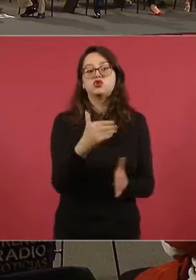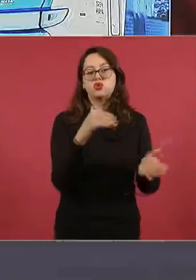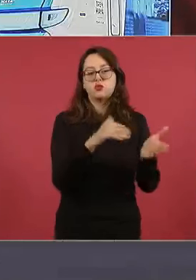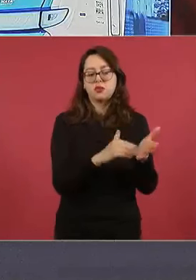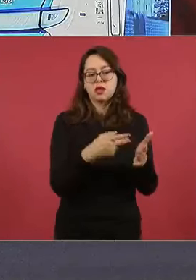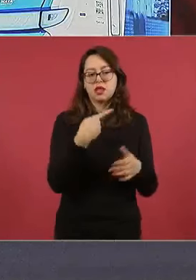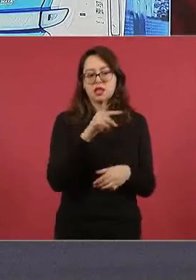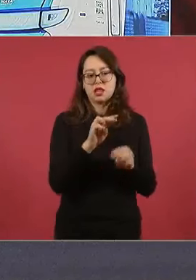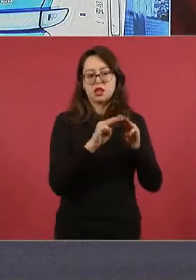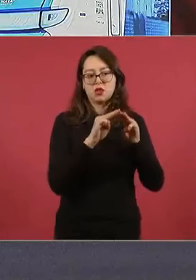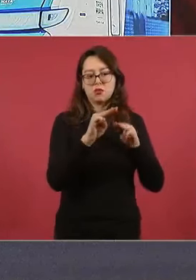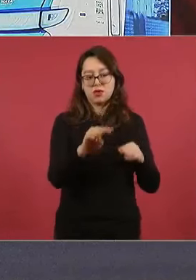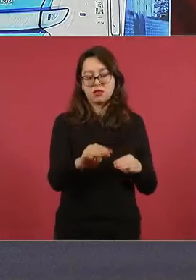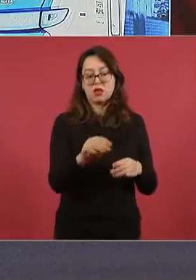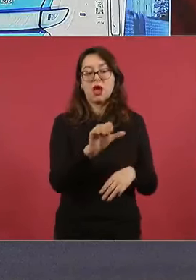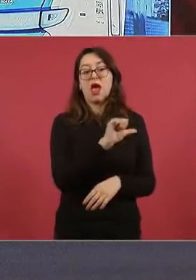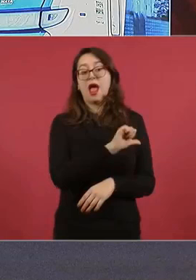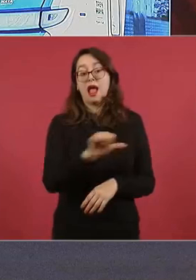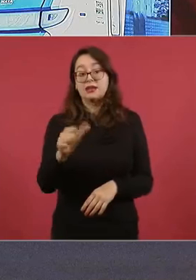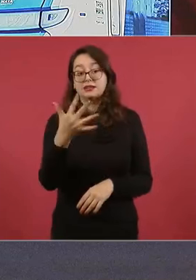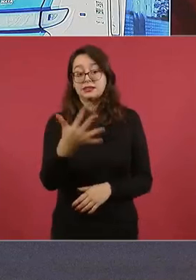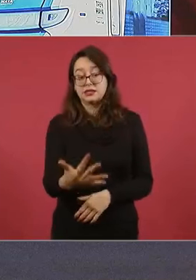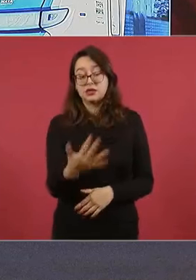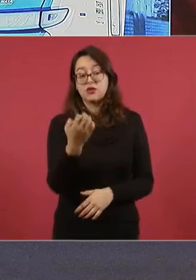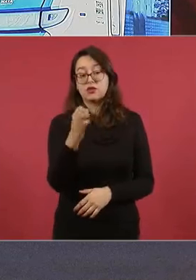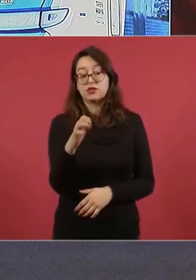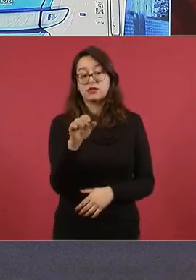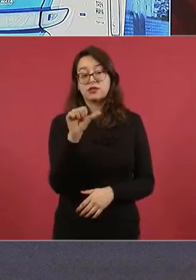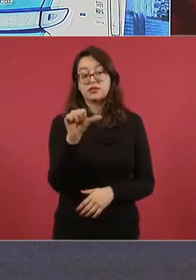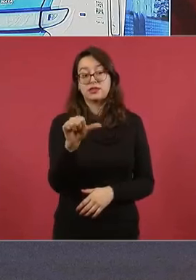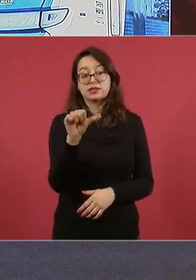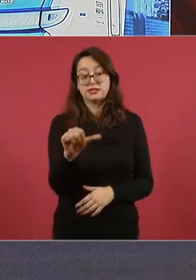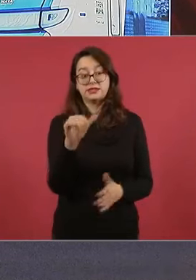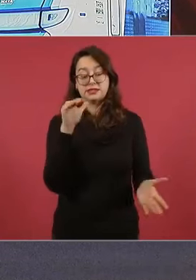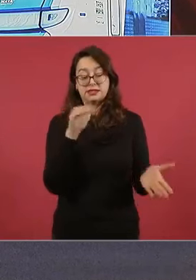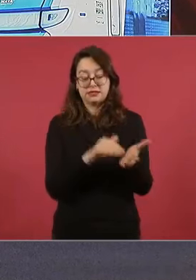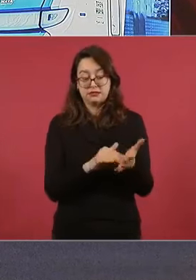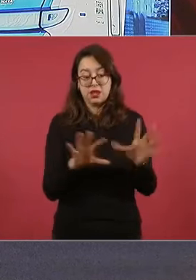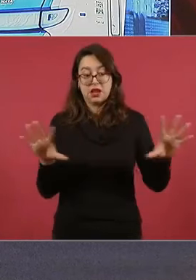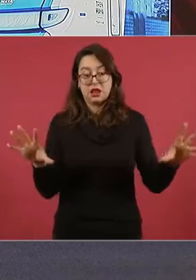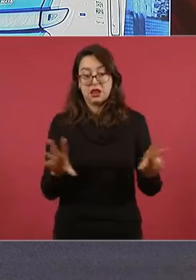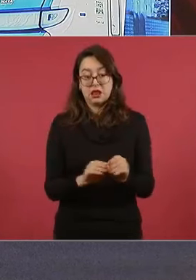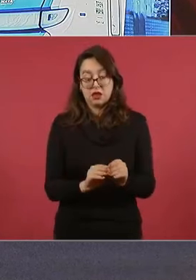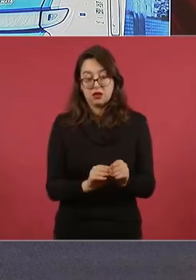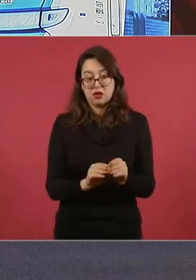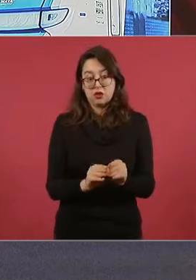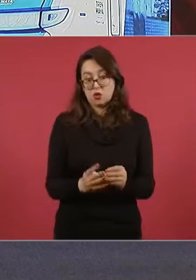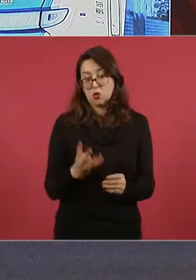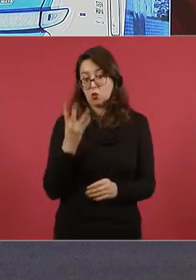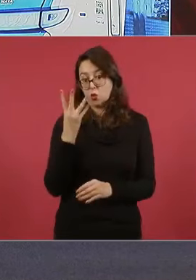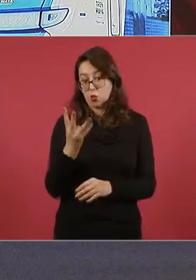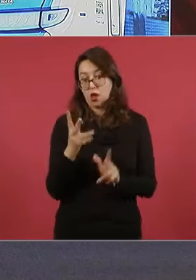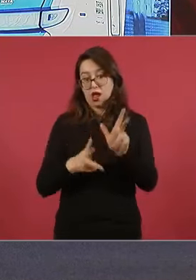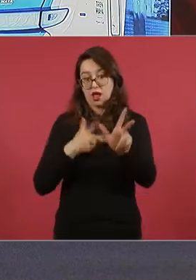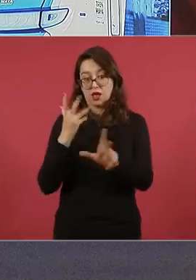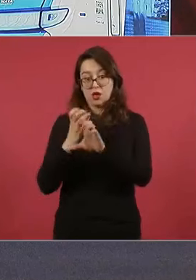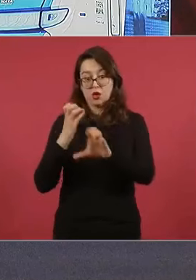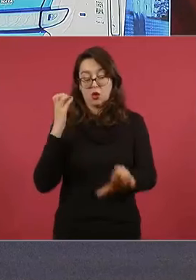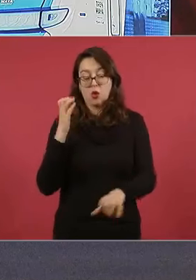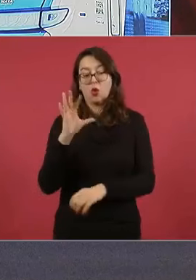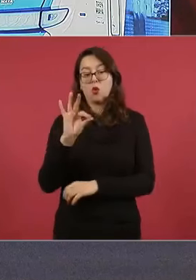día 5 de enero, 16,335 kilómetros. Hemos recorrido en total con los cuatro trenes 44